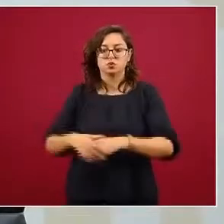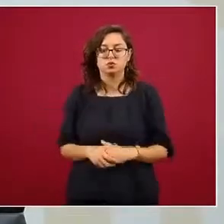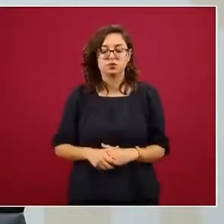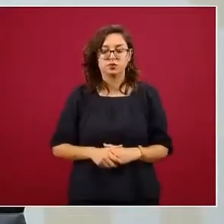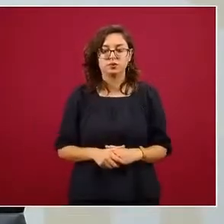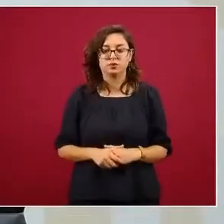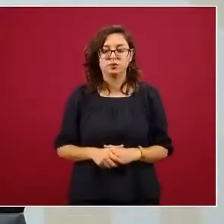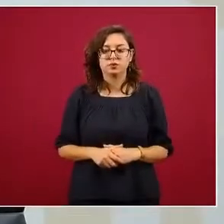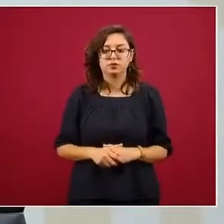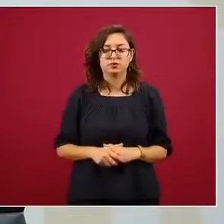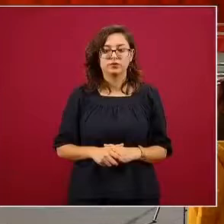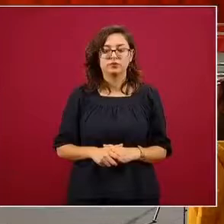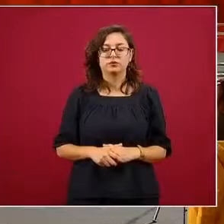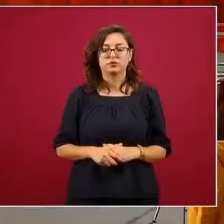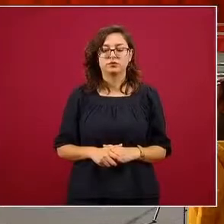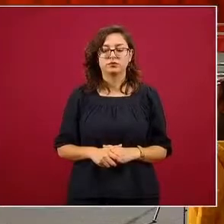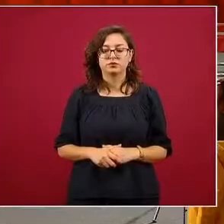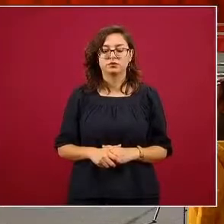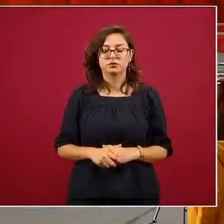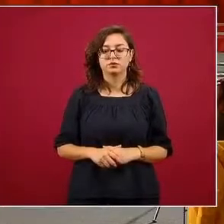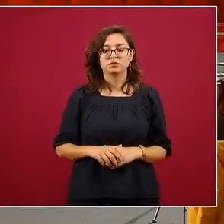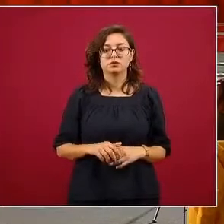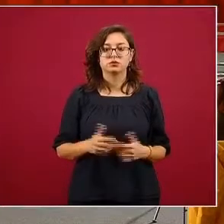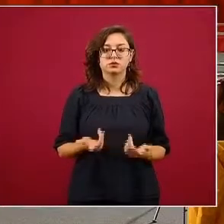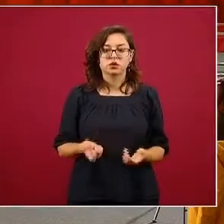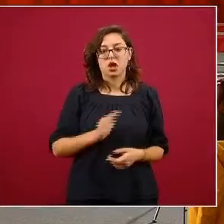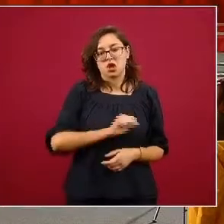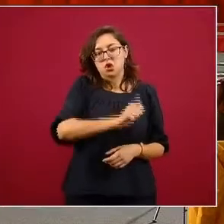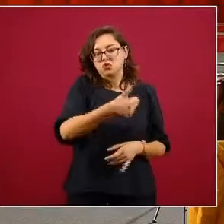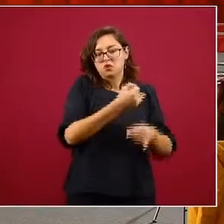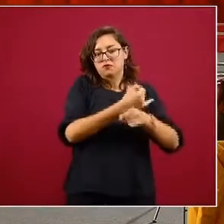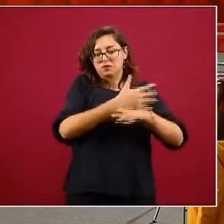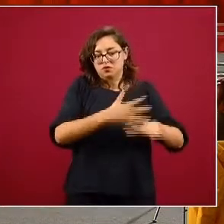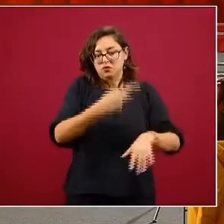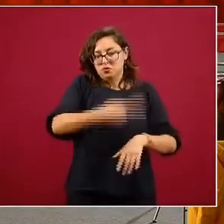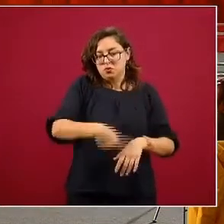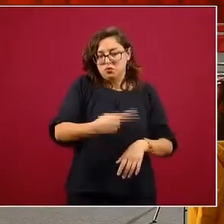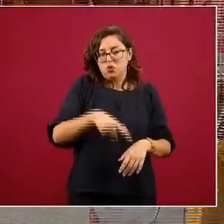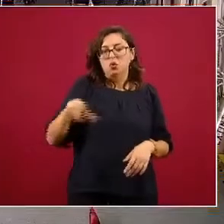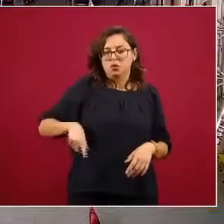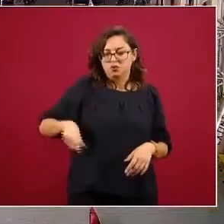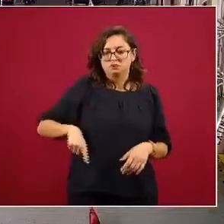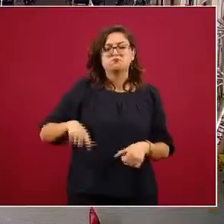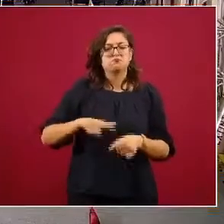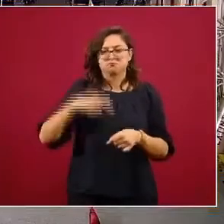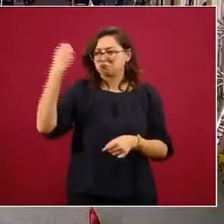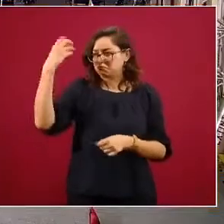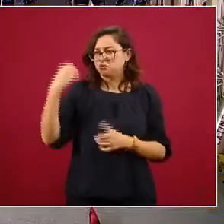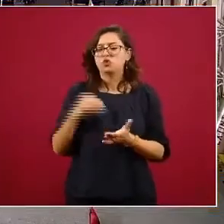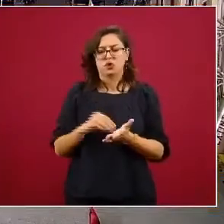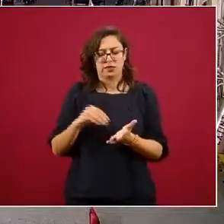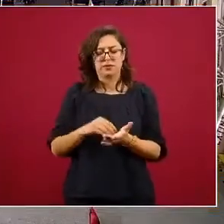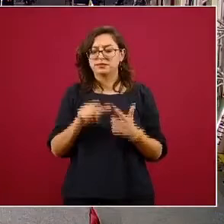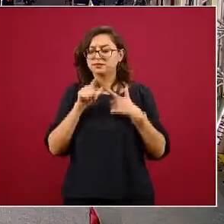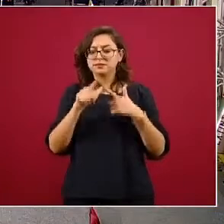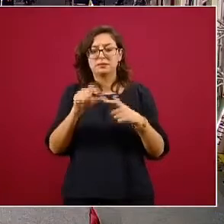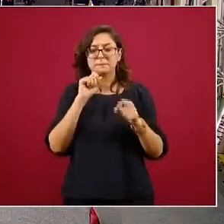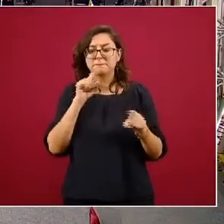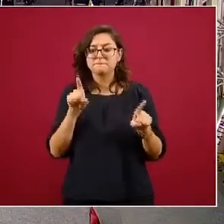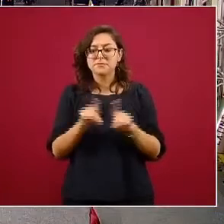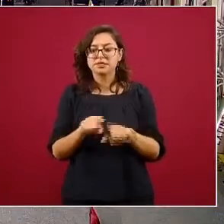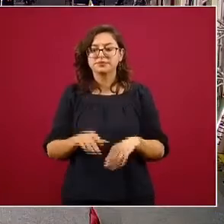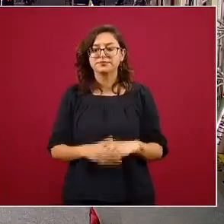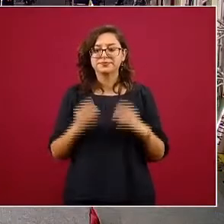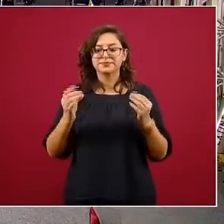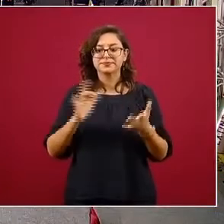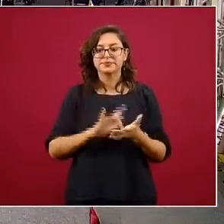inmediatamente, se desprenden de los propios datos. Entonces continúa, desde luego que continúa. Muchas gracias, Olinka.